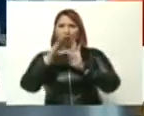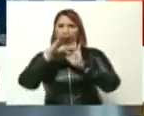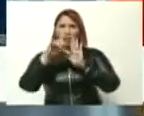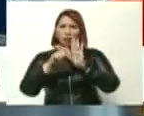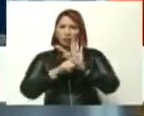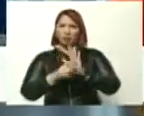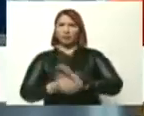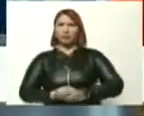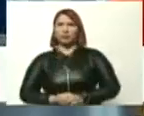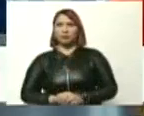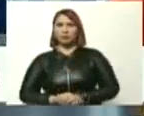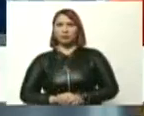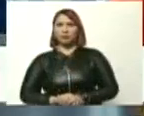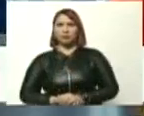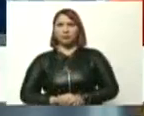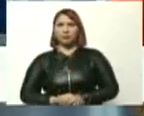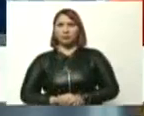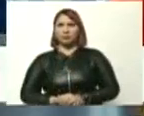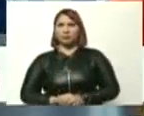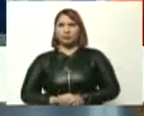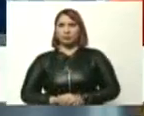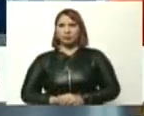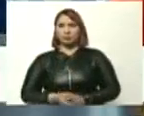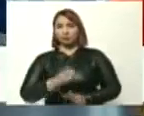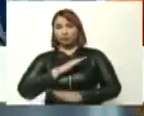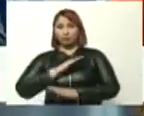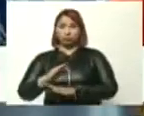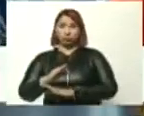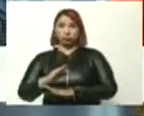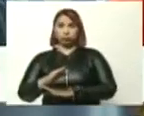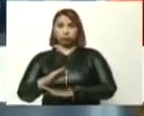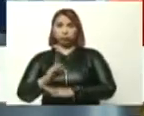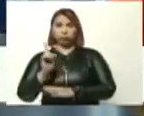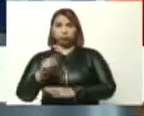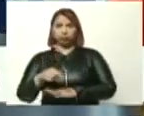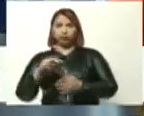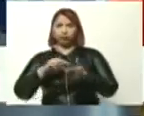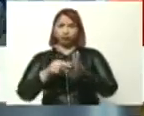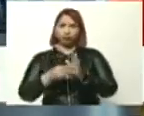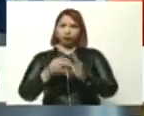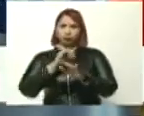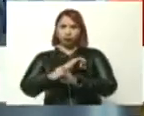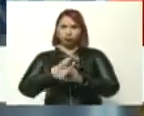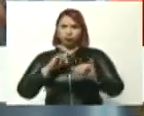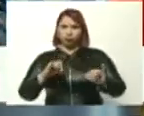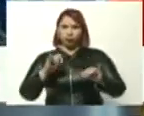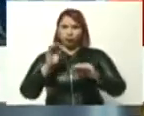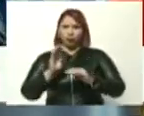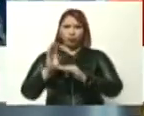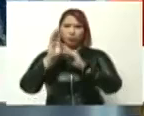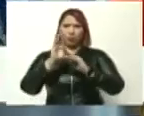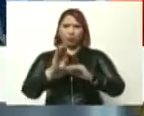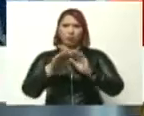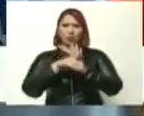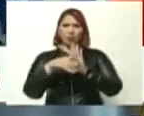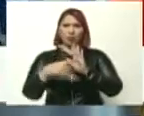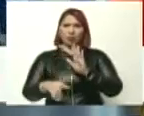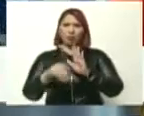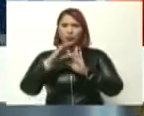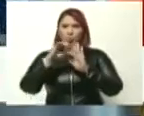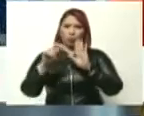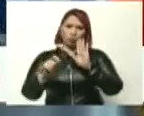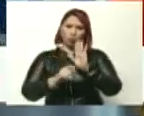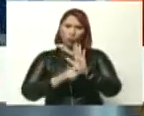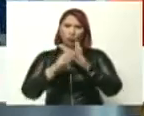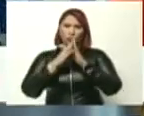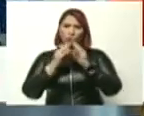constitución, será severamente sancionado y castigado. Y eso significa al final proteger los derechos constitucionales